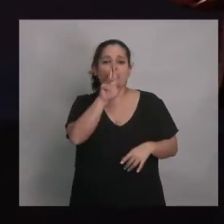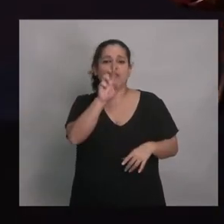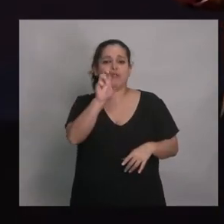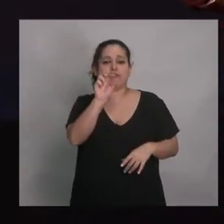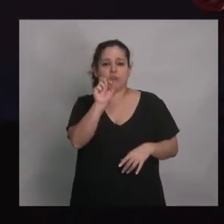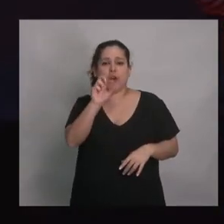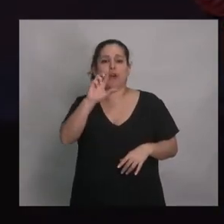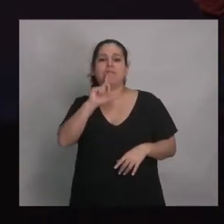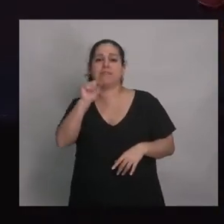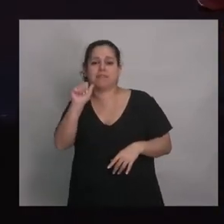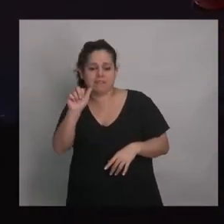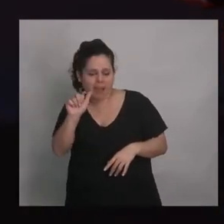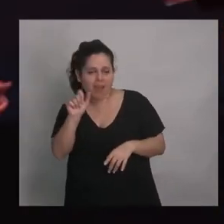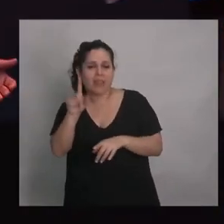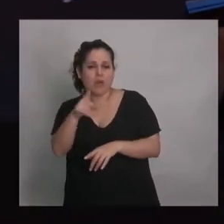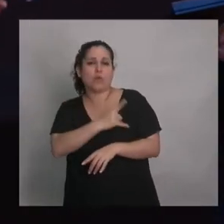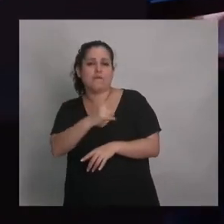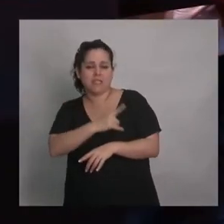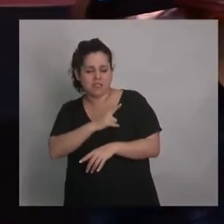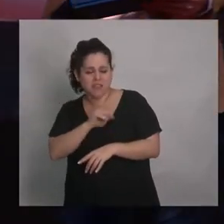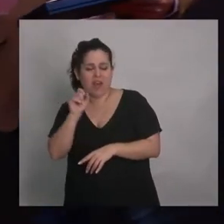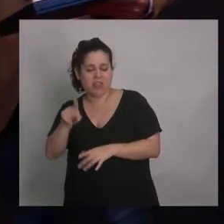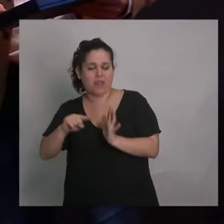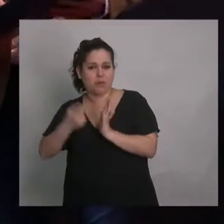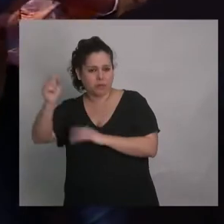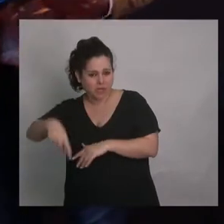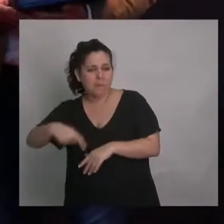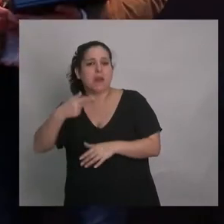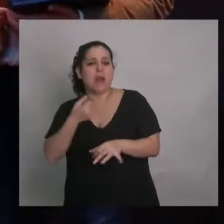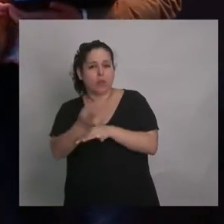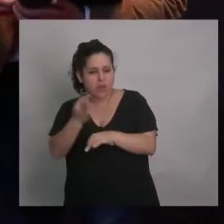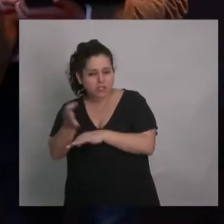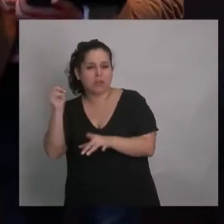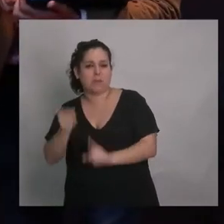universidad metropolitana para la educación y el trabajo